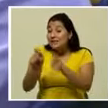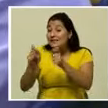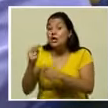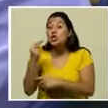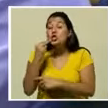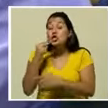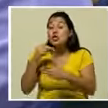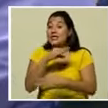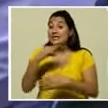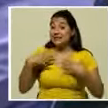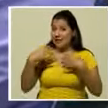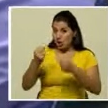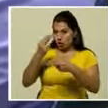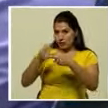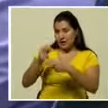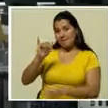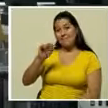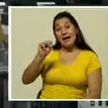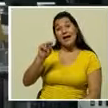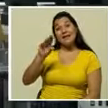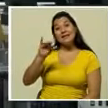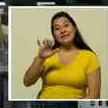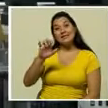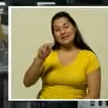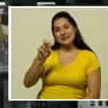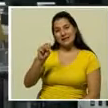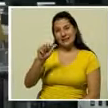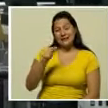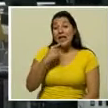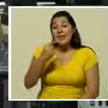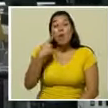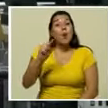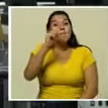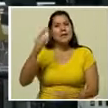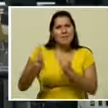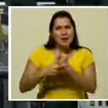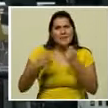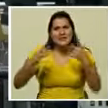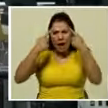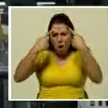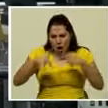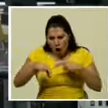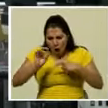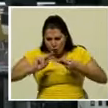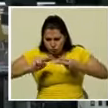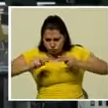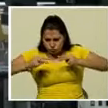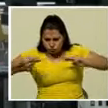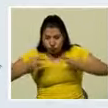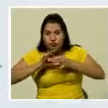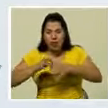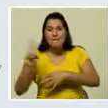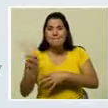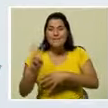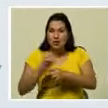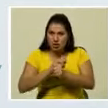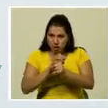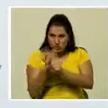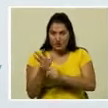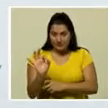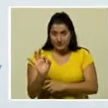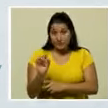Nutrición y Salud, INCIENSA, anunció que por primera vez se logró realizar la secuencia de un virus humano, en este caso, la secuencia